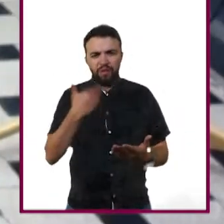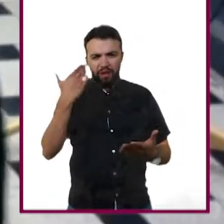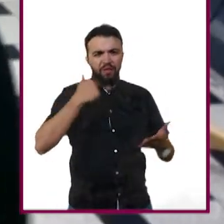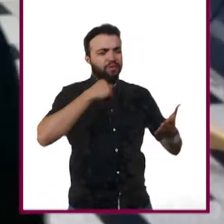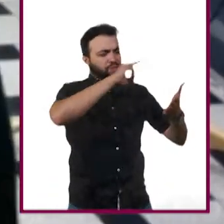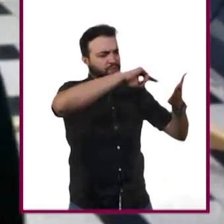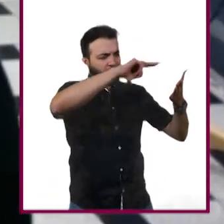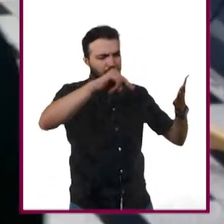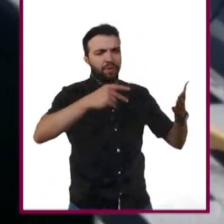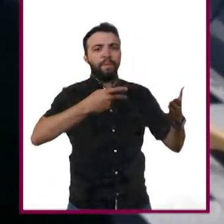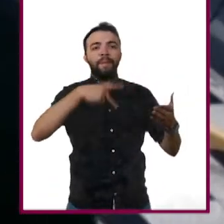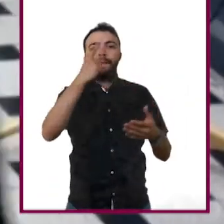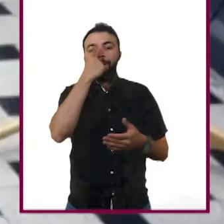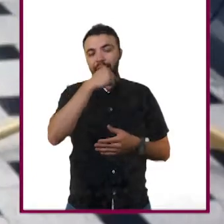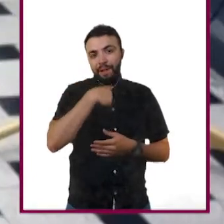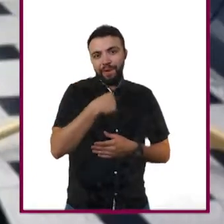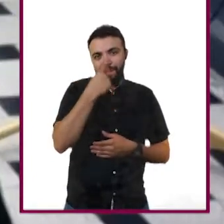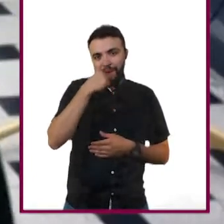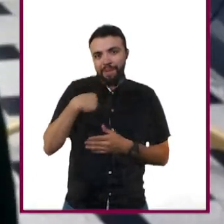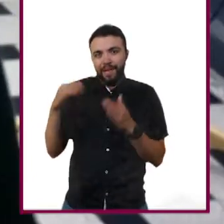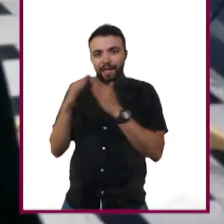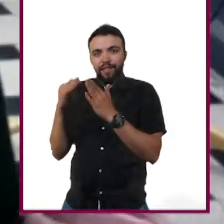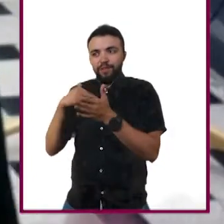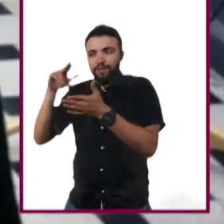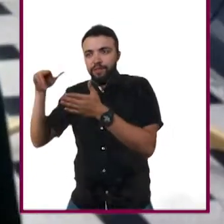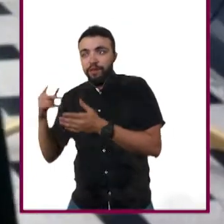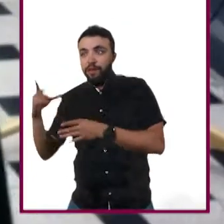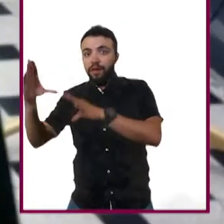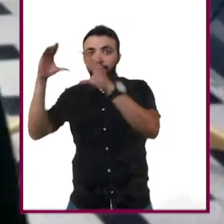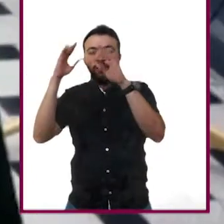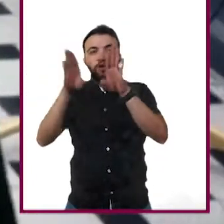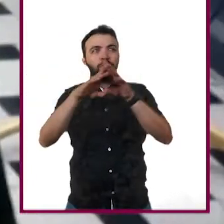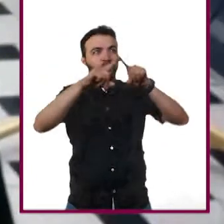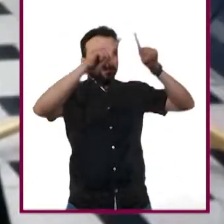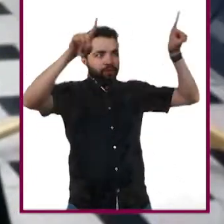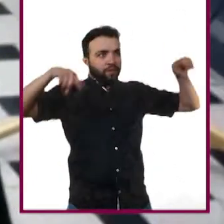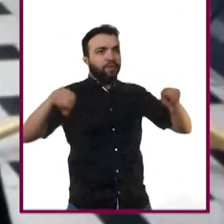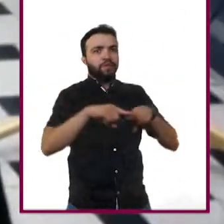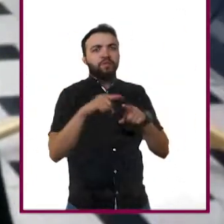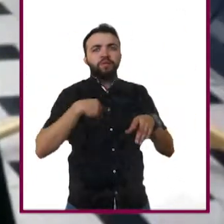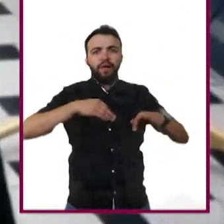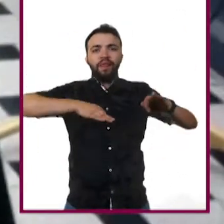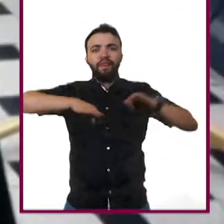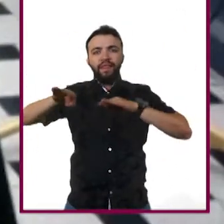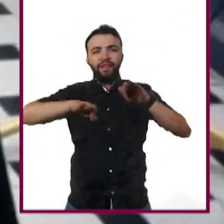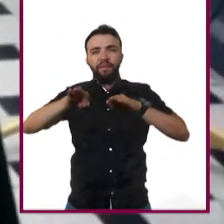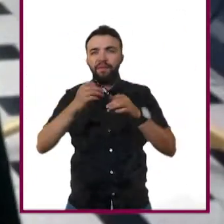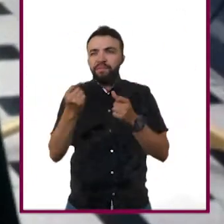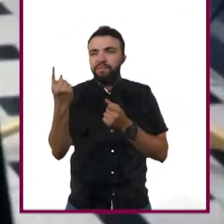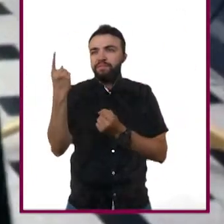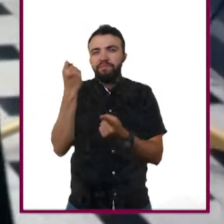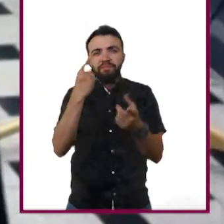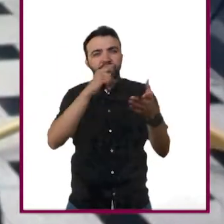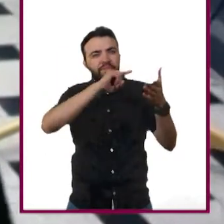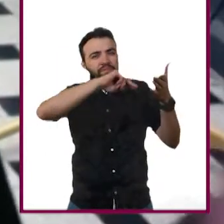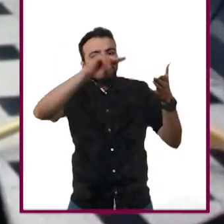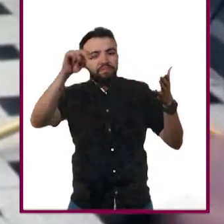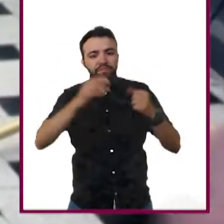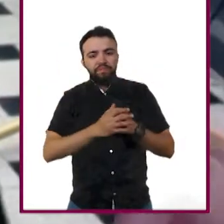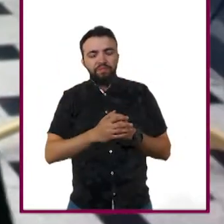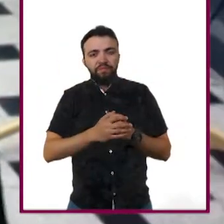casa. Él me enseñó cómo hacer mis bastidores, estuve trabajando en un par de cuadros y me acuerdo que incluso los